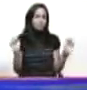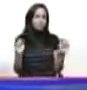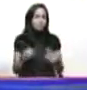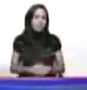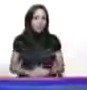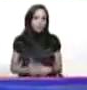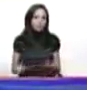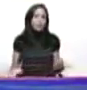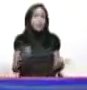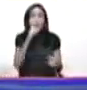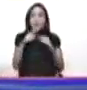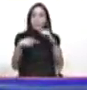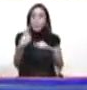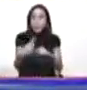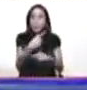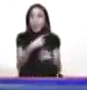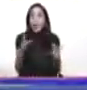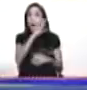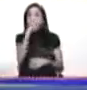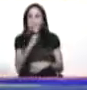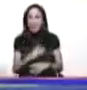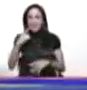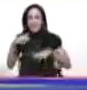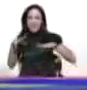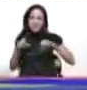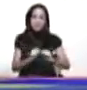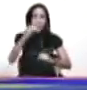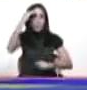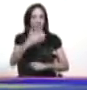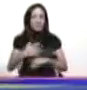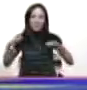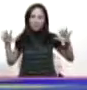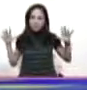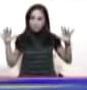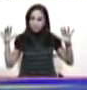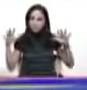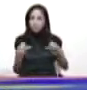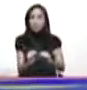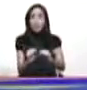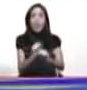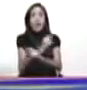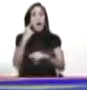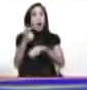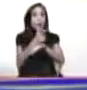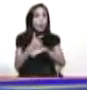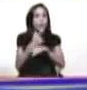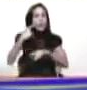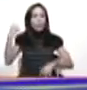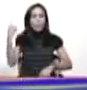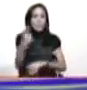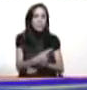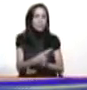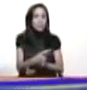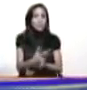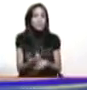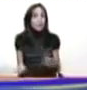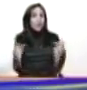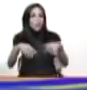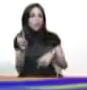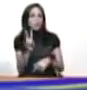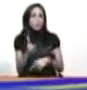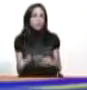y que luego Brasil va a meter su ejército para imponer un gobierno en